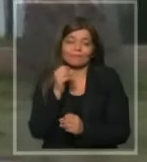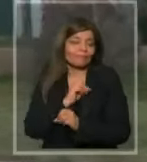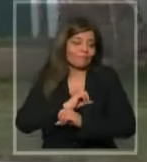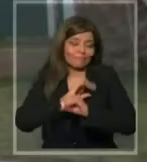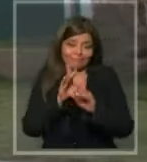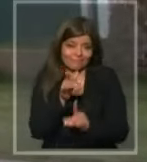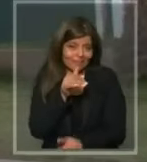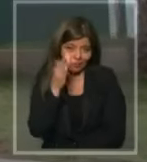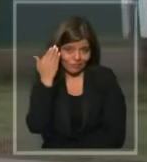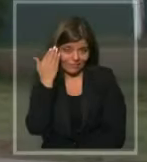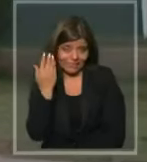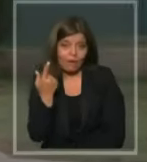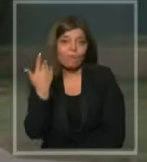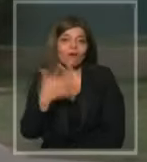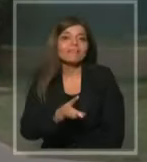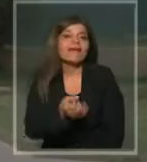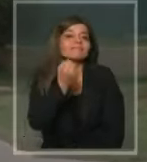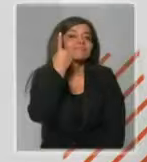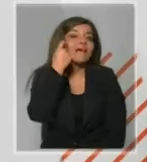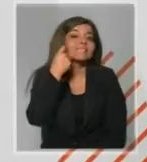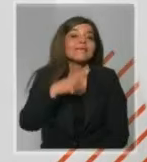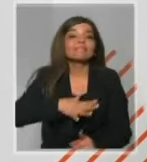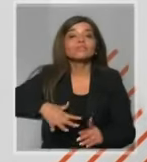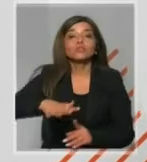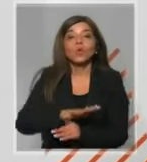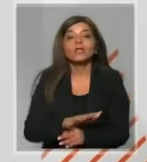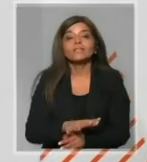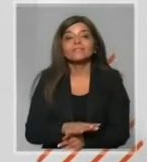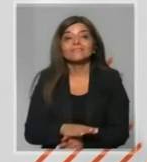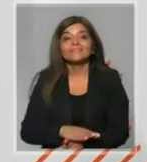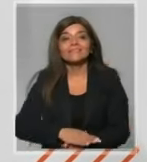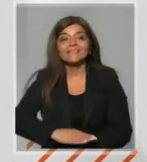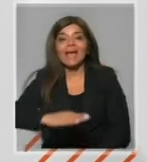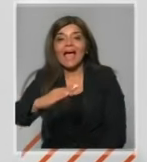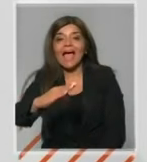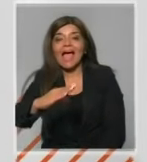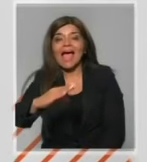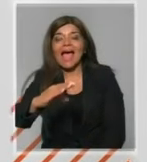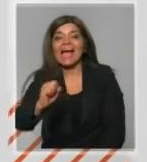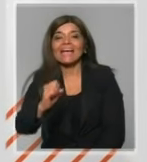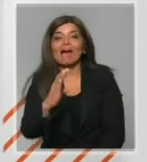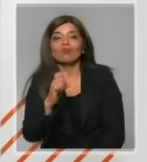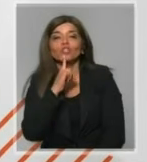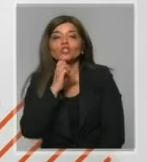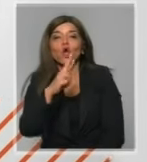públicamente, ya el caso es conocido en la región como el Cabo Toretto.